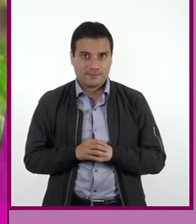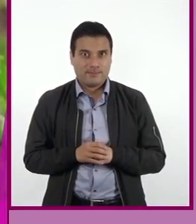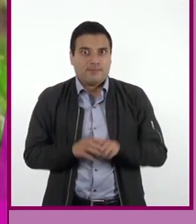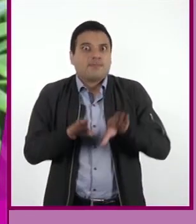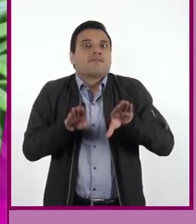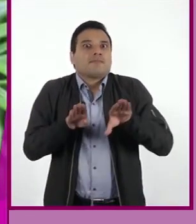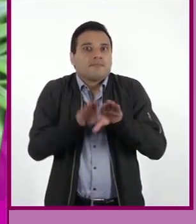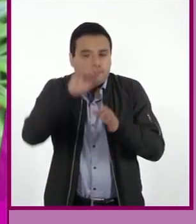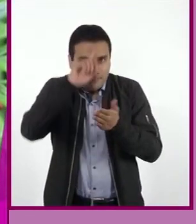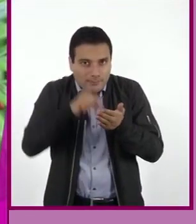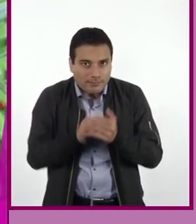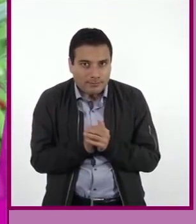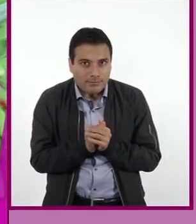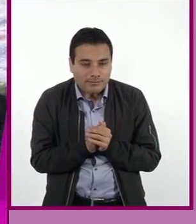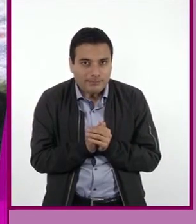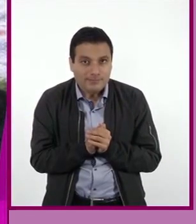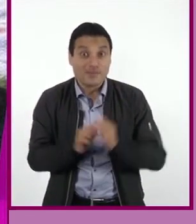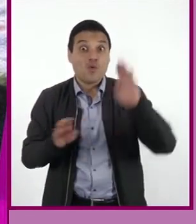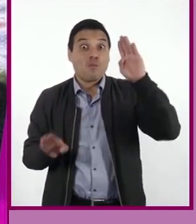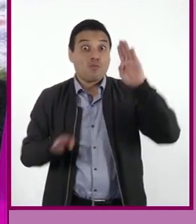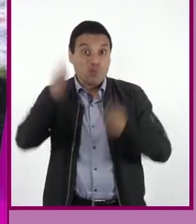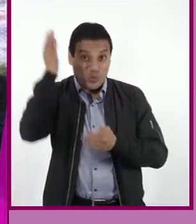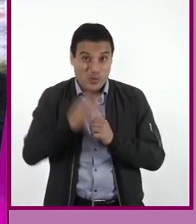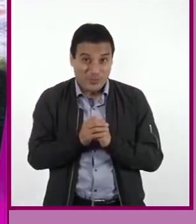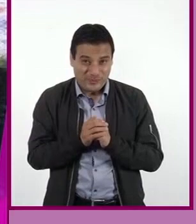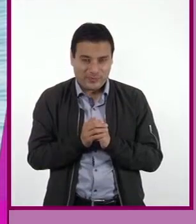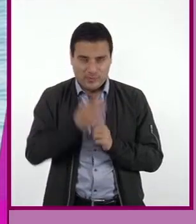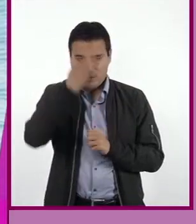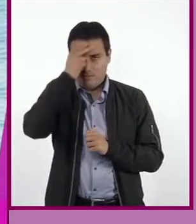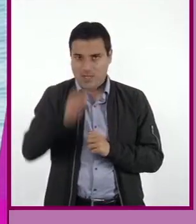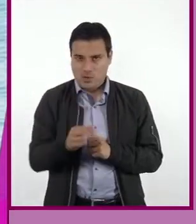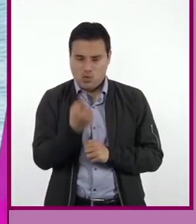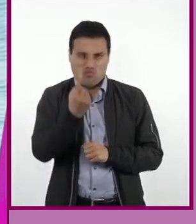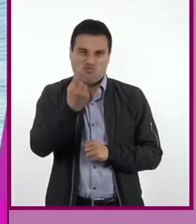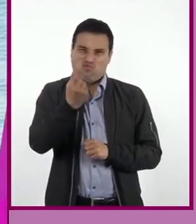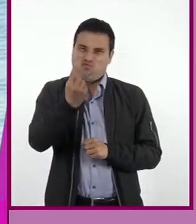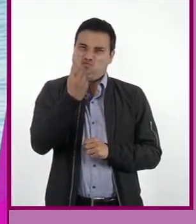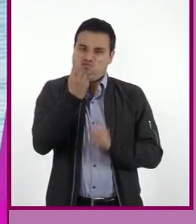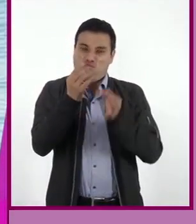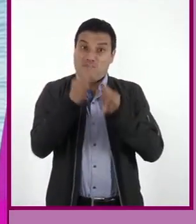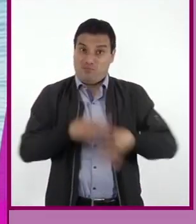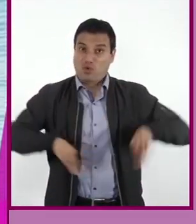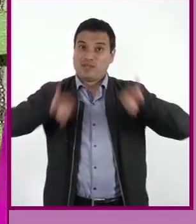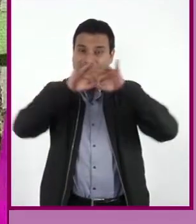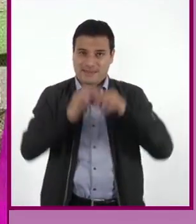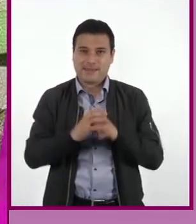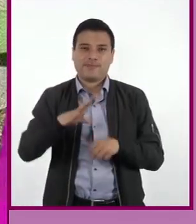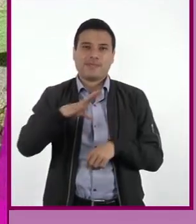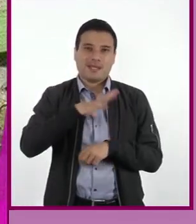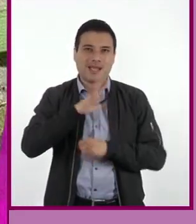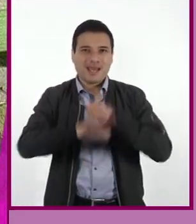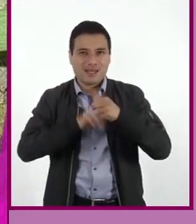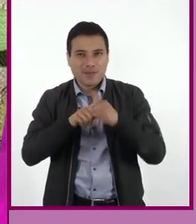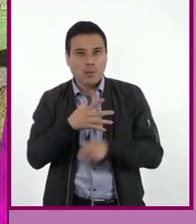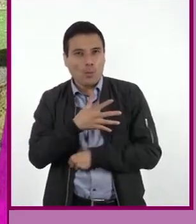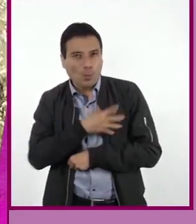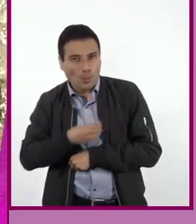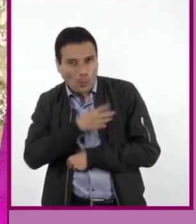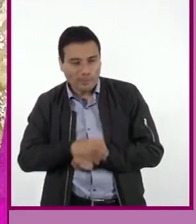creerlo? A nivel mundial, México ocupa lugares importantes en cuanto a su diversidad de mamíferos,